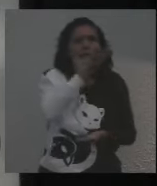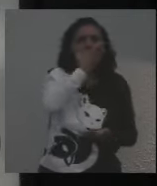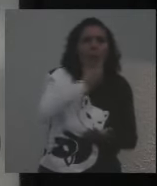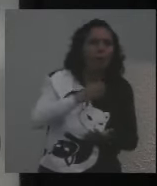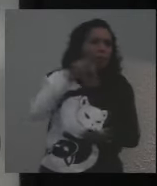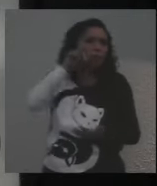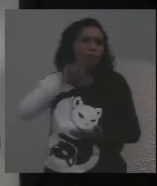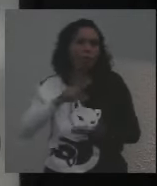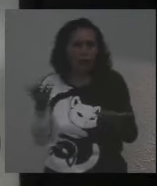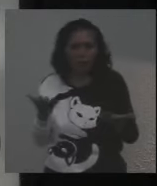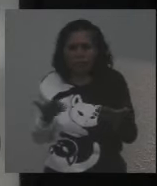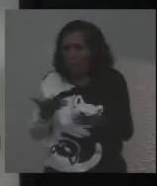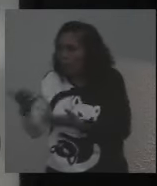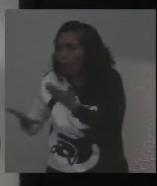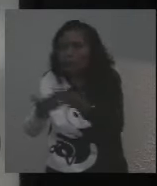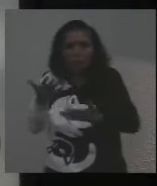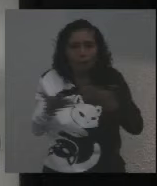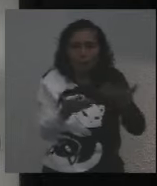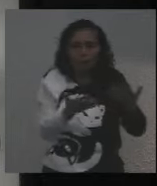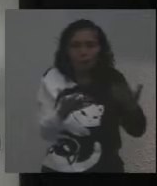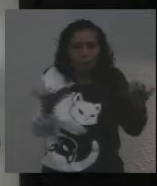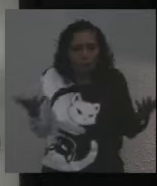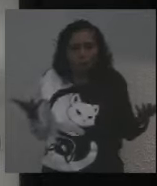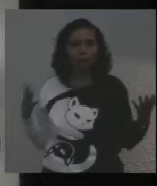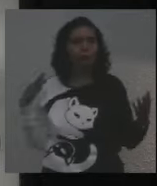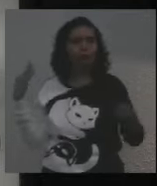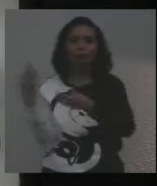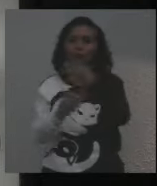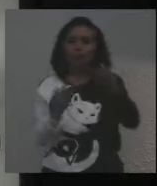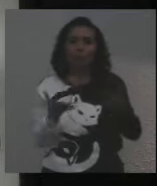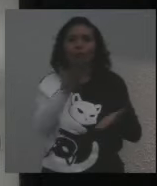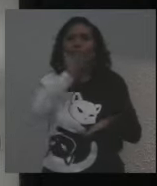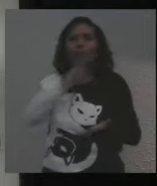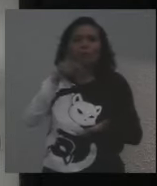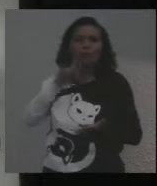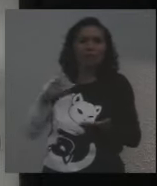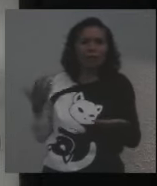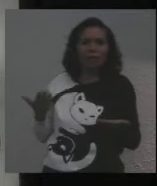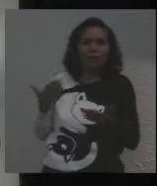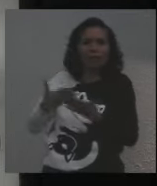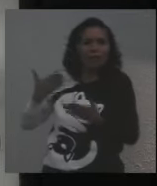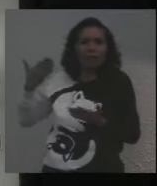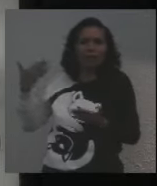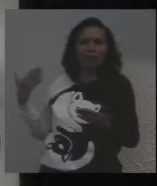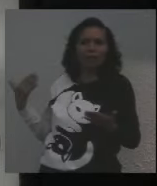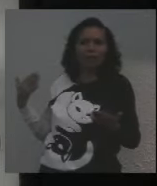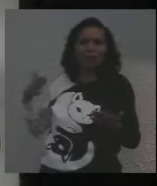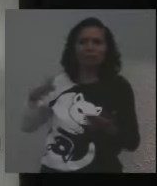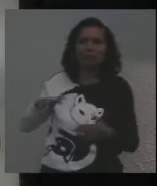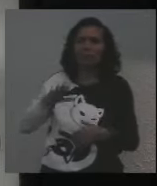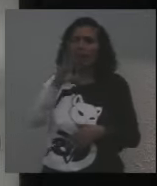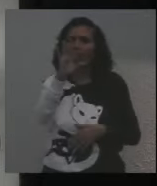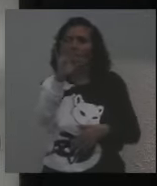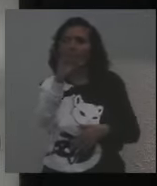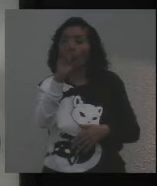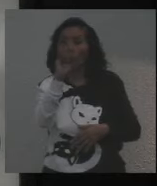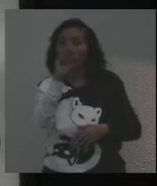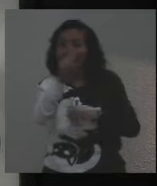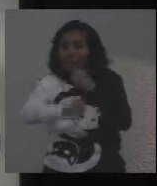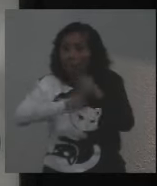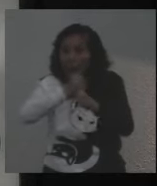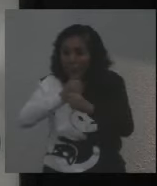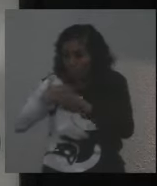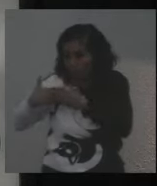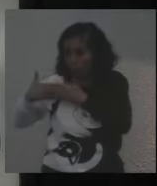todos compartido por todos y compartido por todas han pasado apenas 49 años y hoy podemos